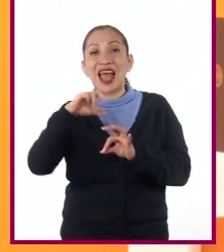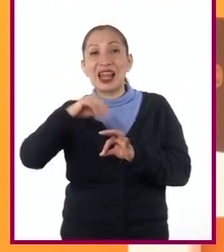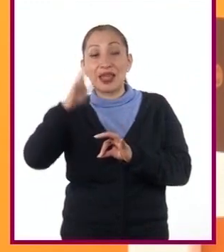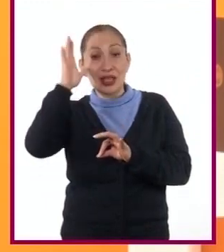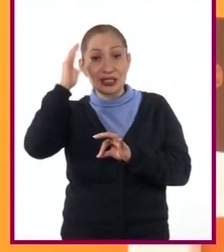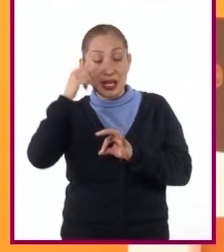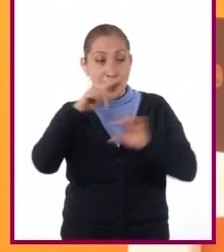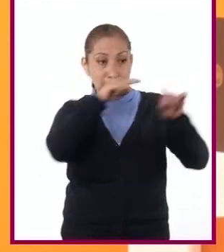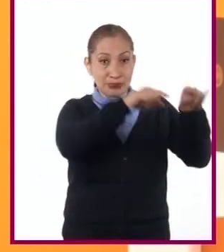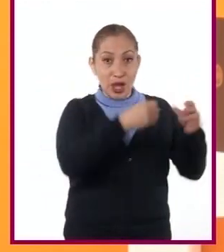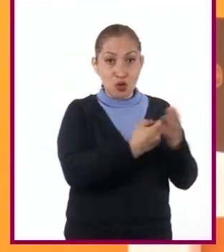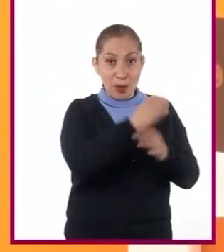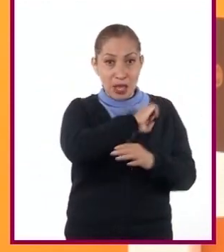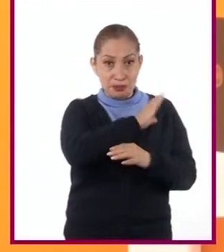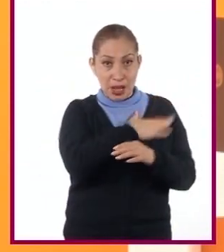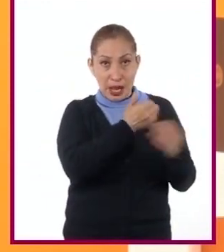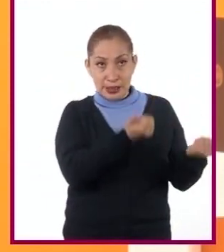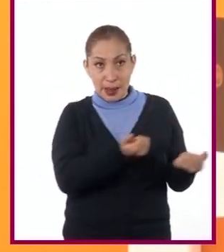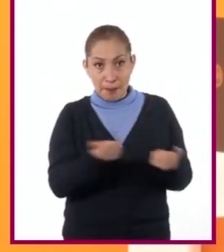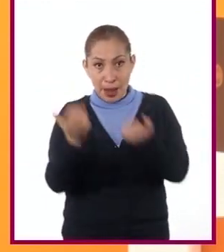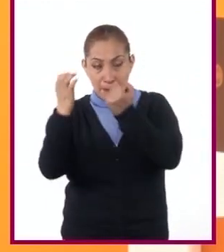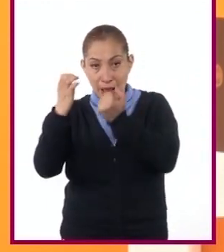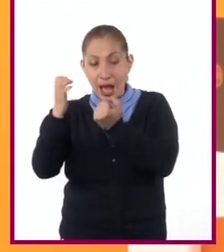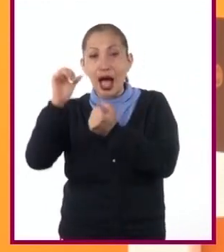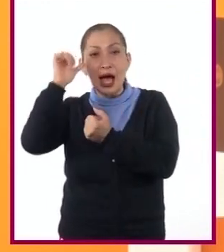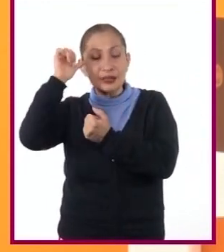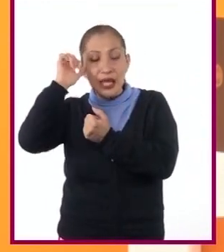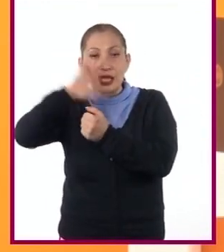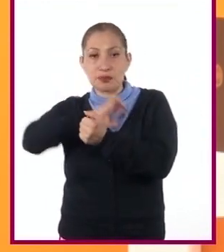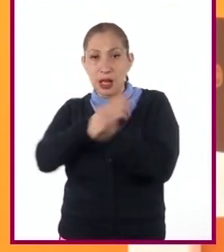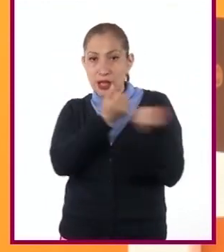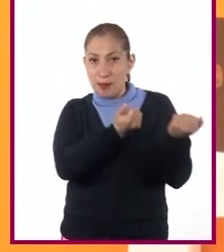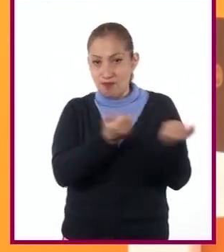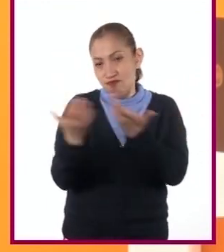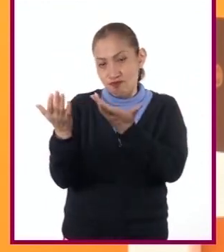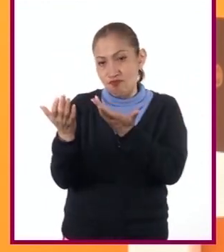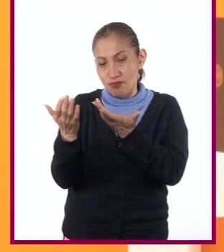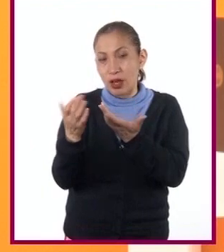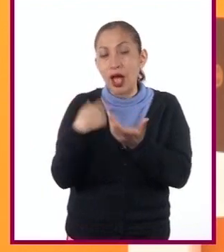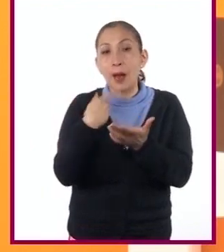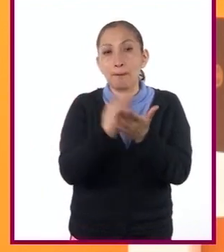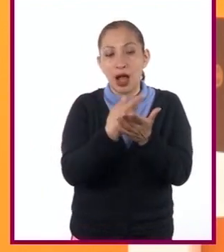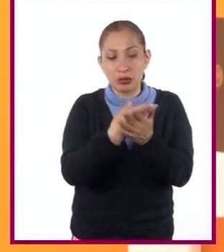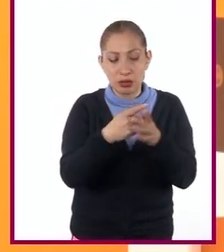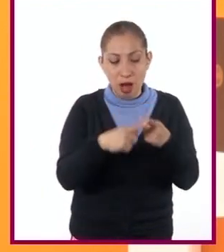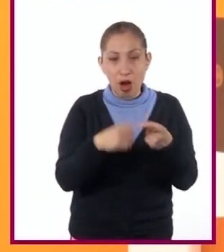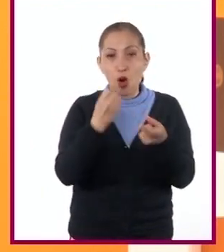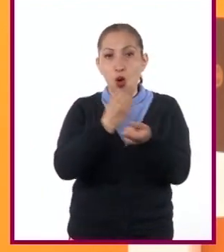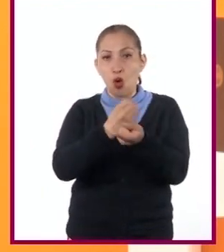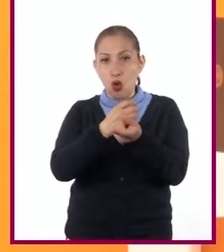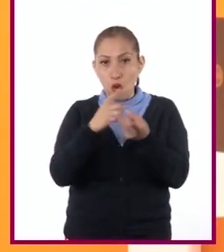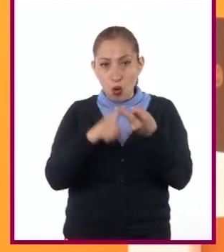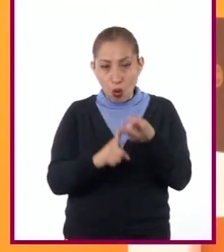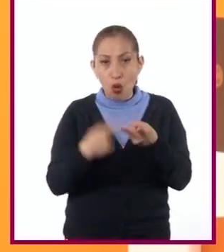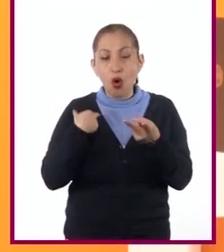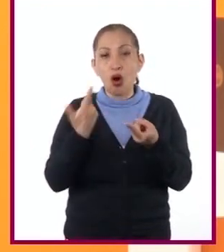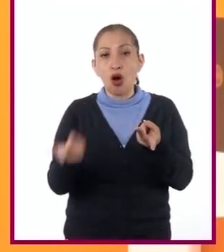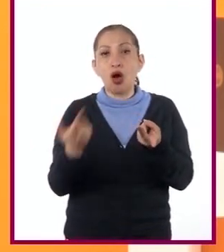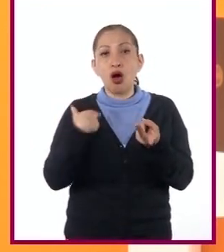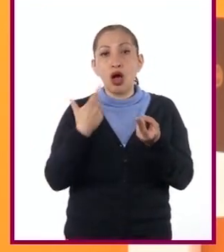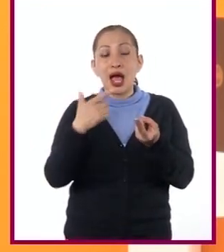De Nueva España llevaban a España y Asia, como es obvio, plata, oro,